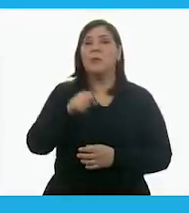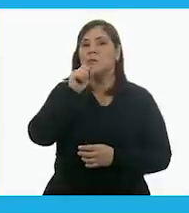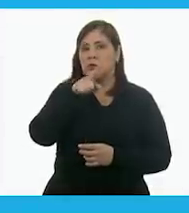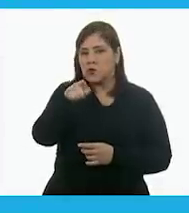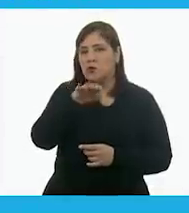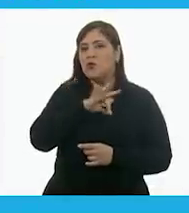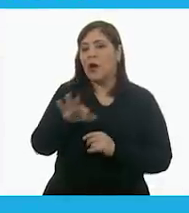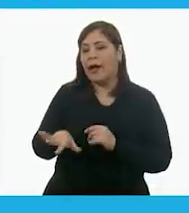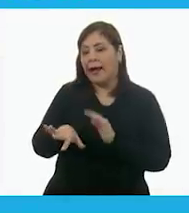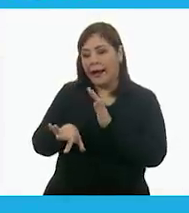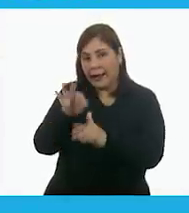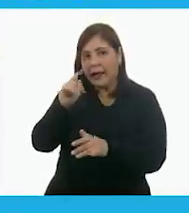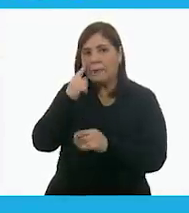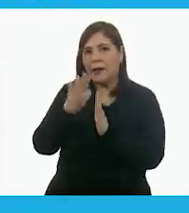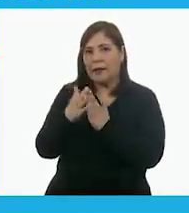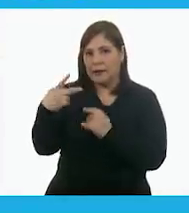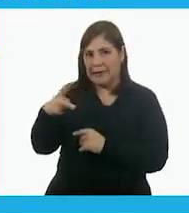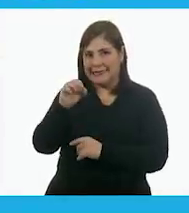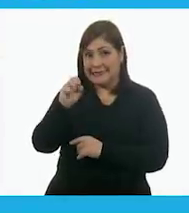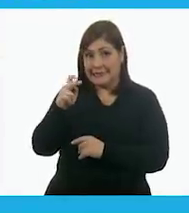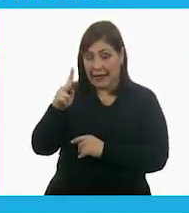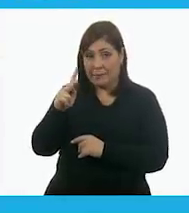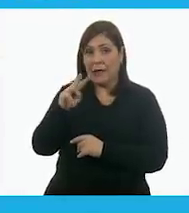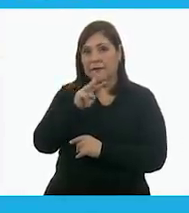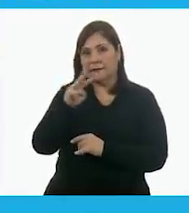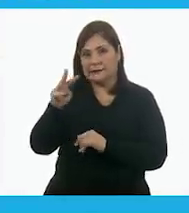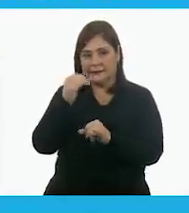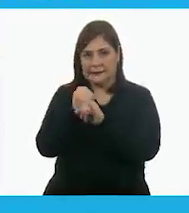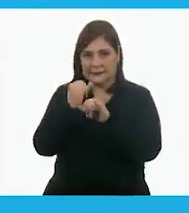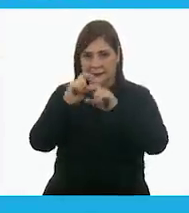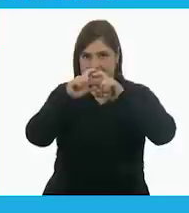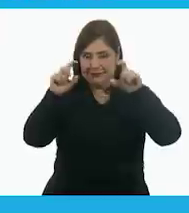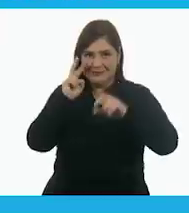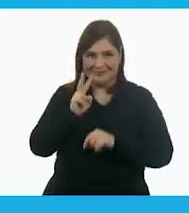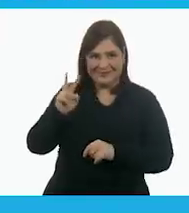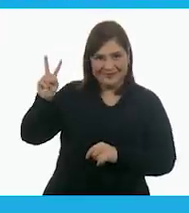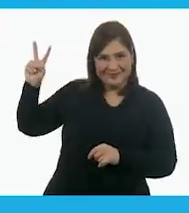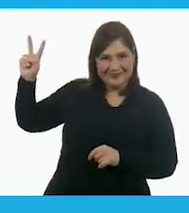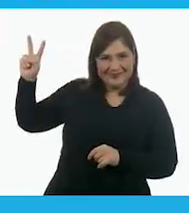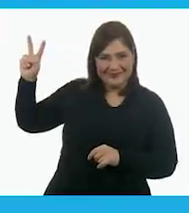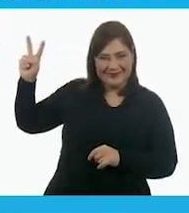También puedes encontrar los libros de texto en la página